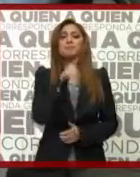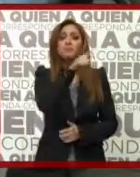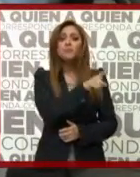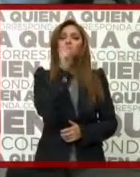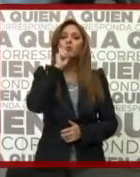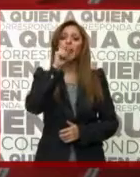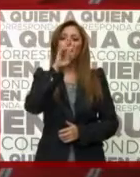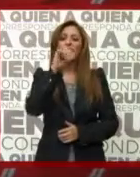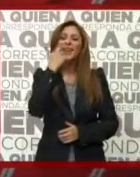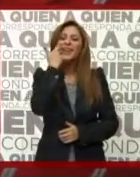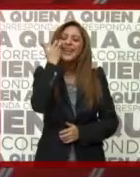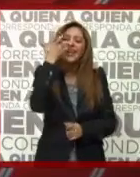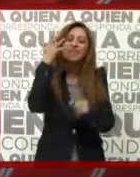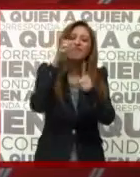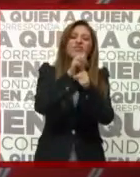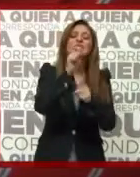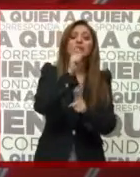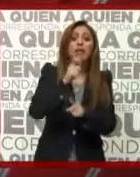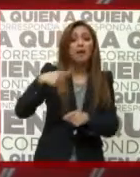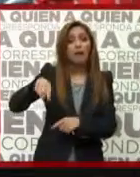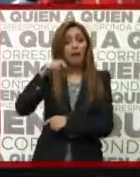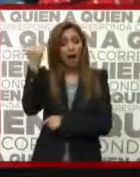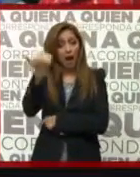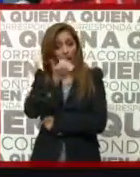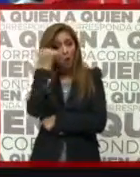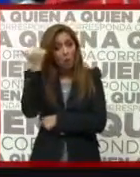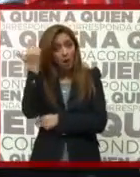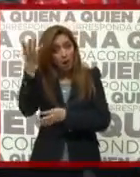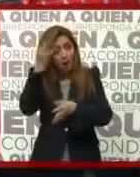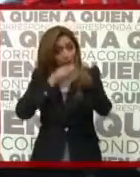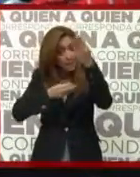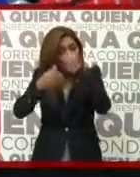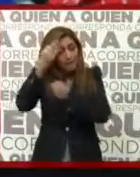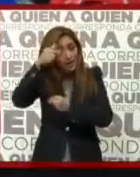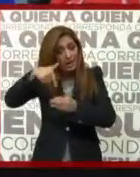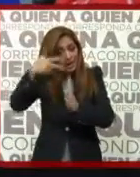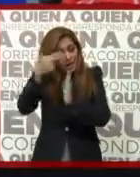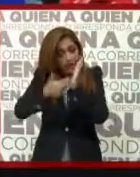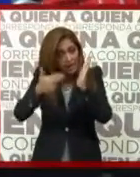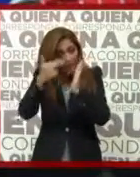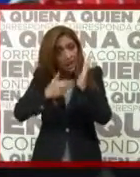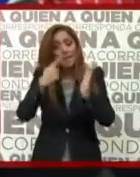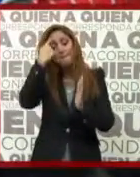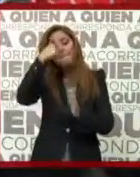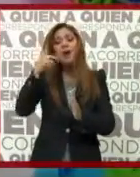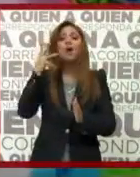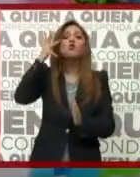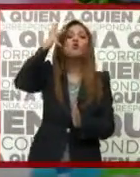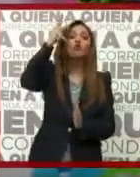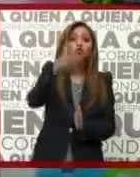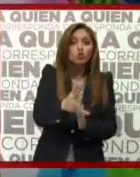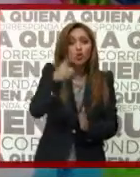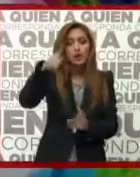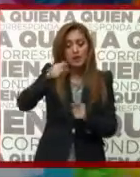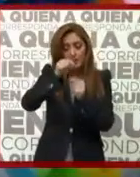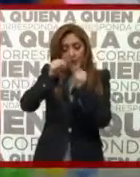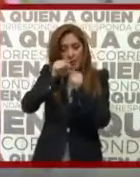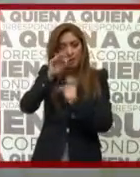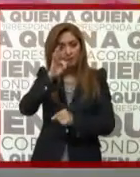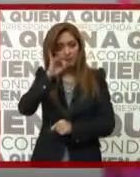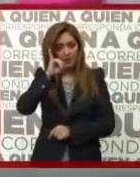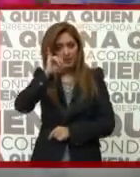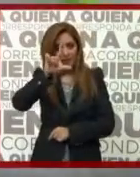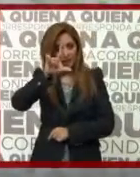de Verónica es que sus alumnos egresen del taller con un aprendizaje máximo, para que, de ser necesario, la técnica de la